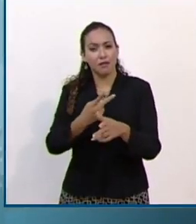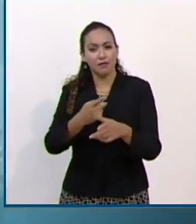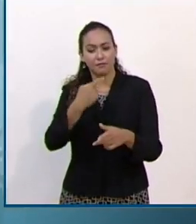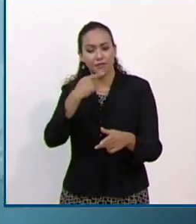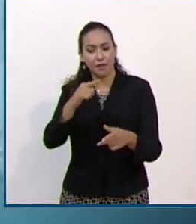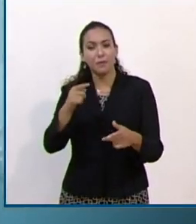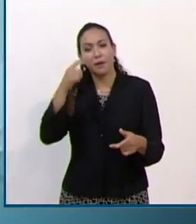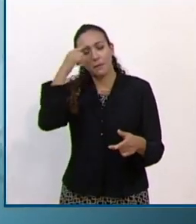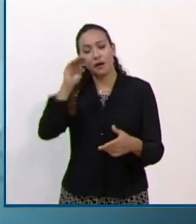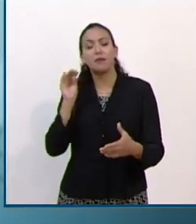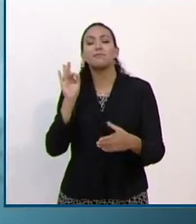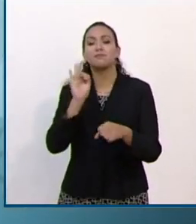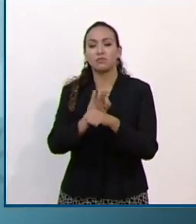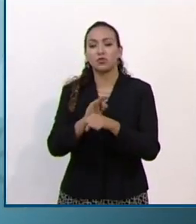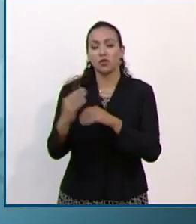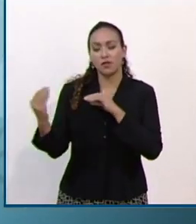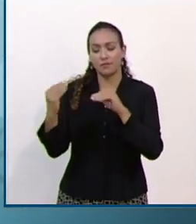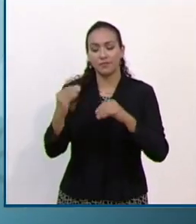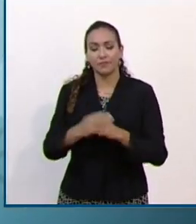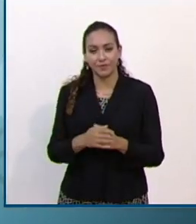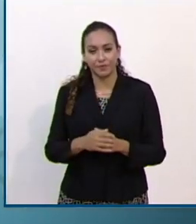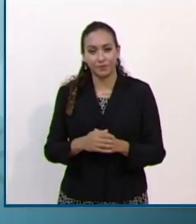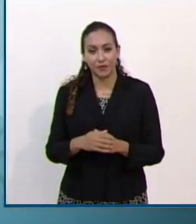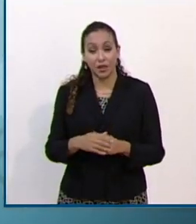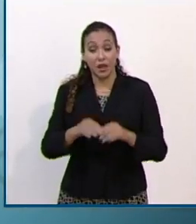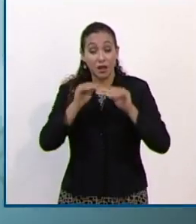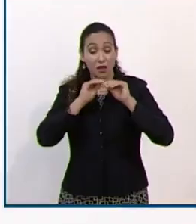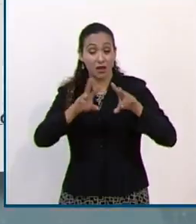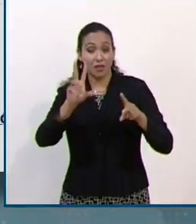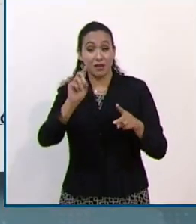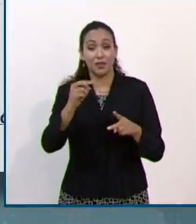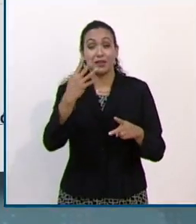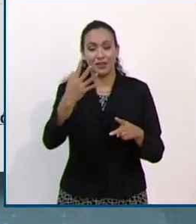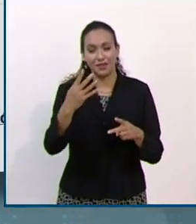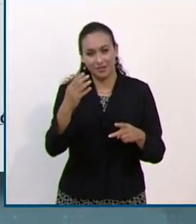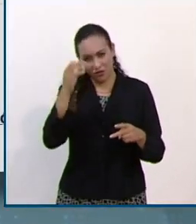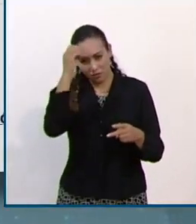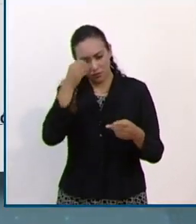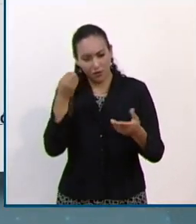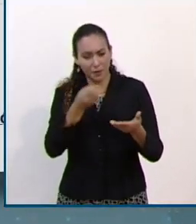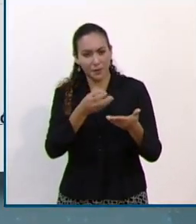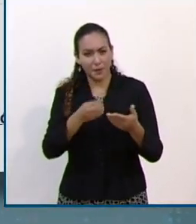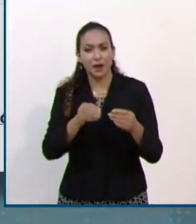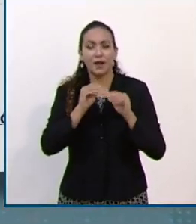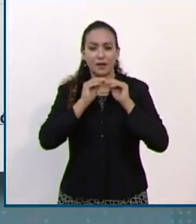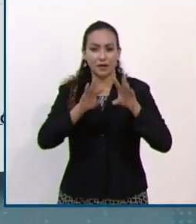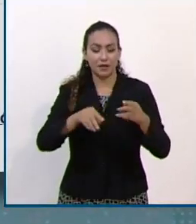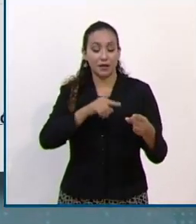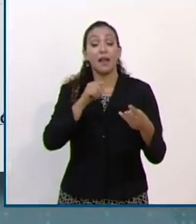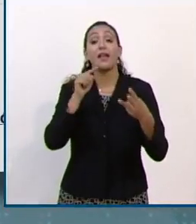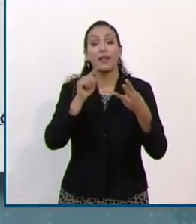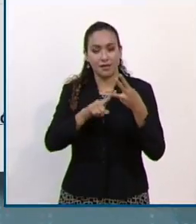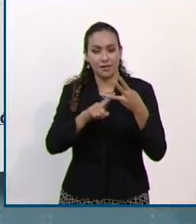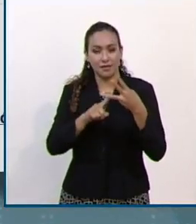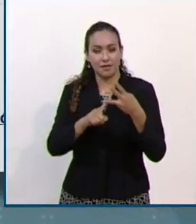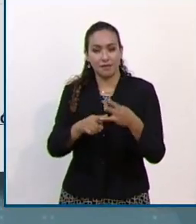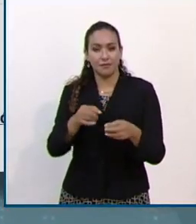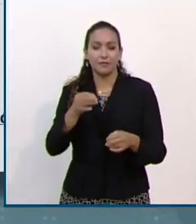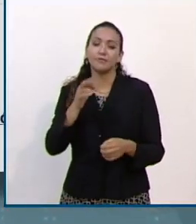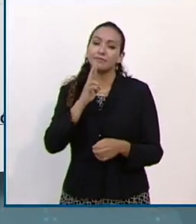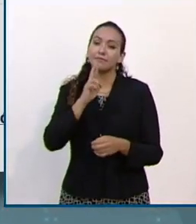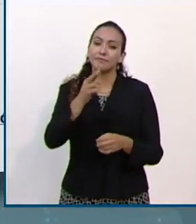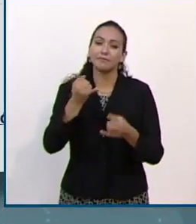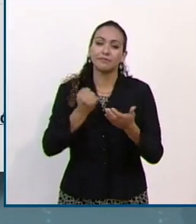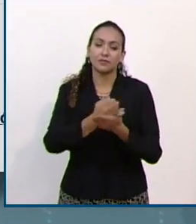demanda de amparo. De tribunales colegiados se publicaron 35 criterios, de los cuales 3 son jurisprudencias y 32